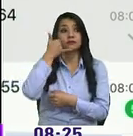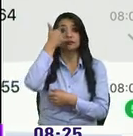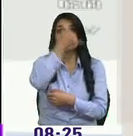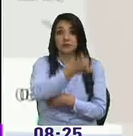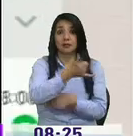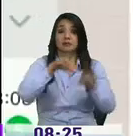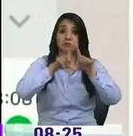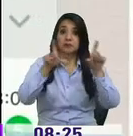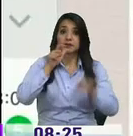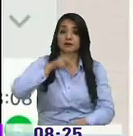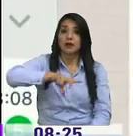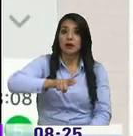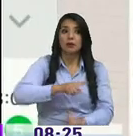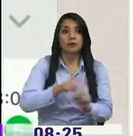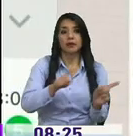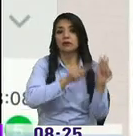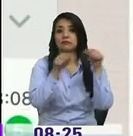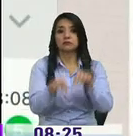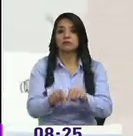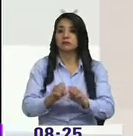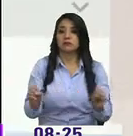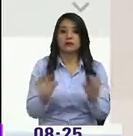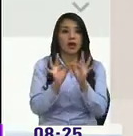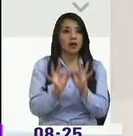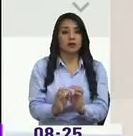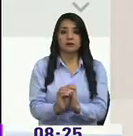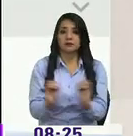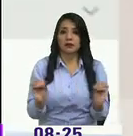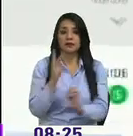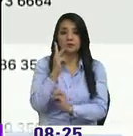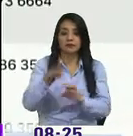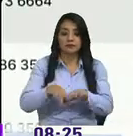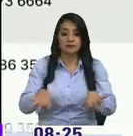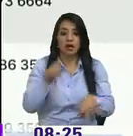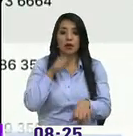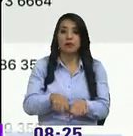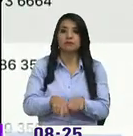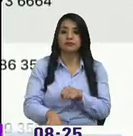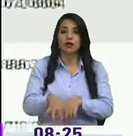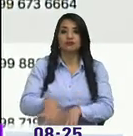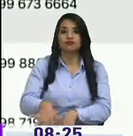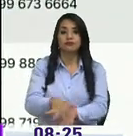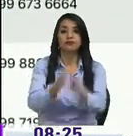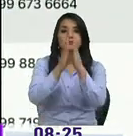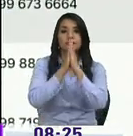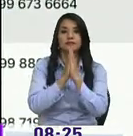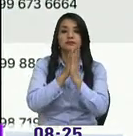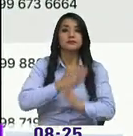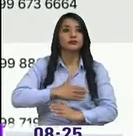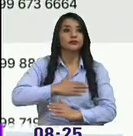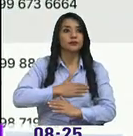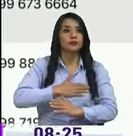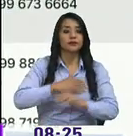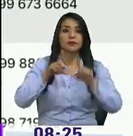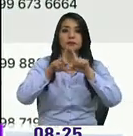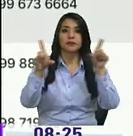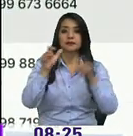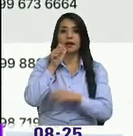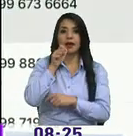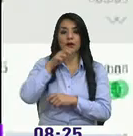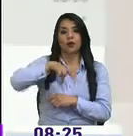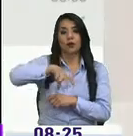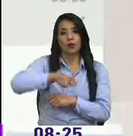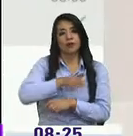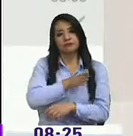hecho presentes las autoridades. Ahí vemos la fuga de agua que está, así que hacemos un pedido, por favor, a la EMA para que le acuda